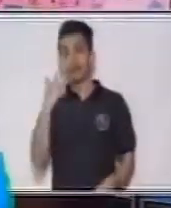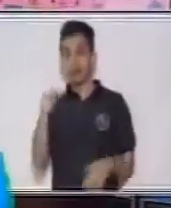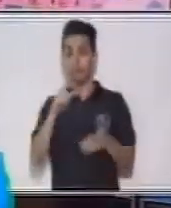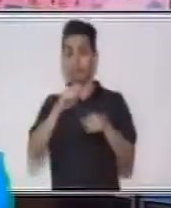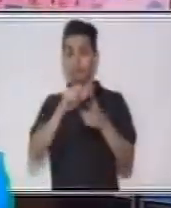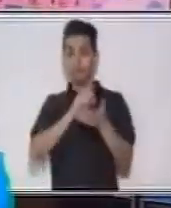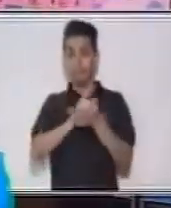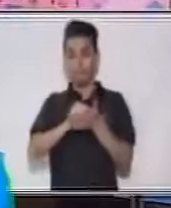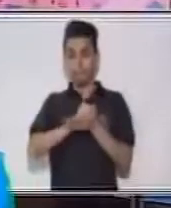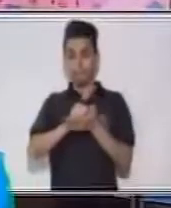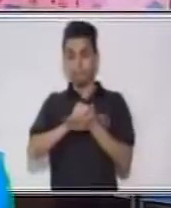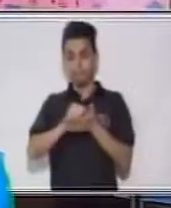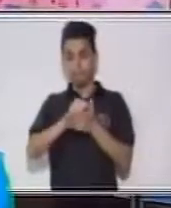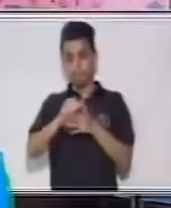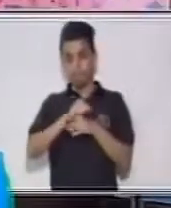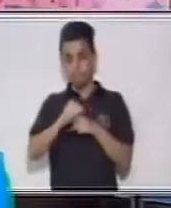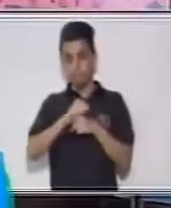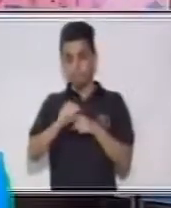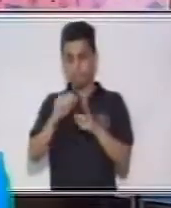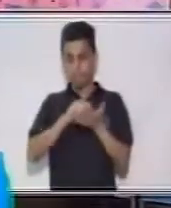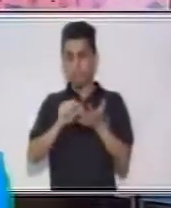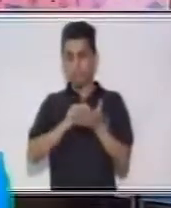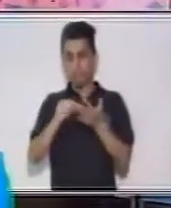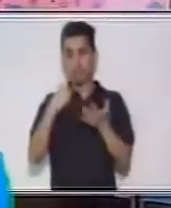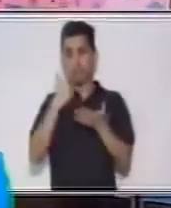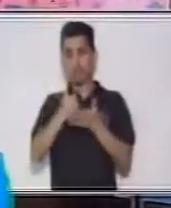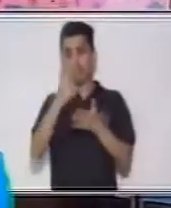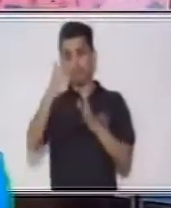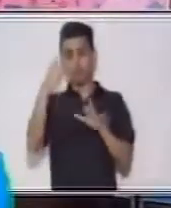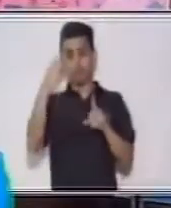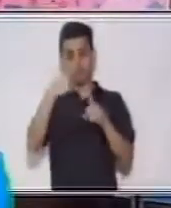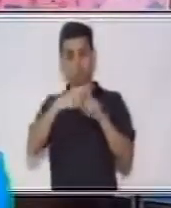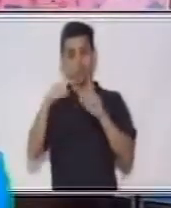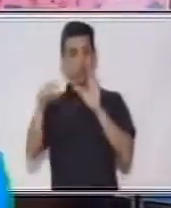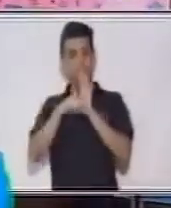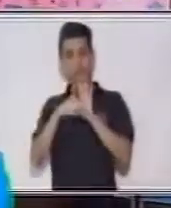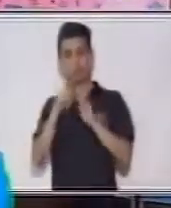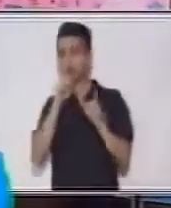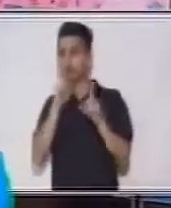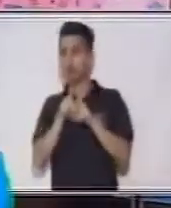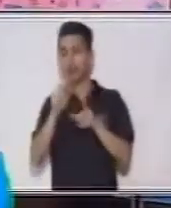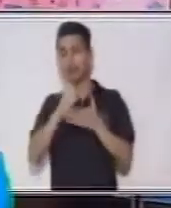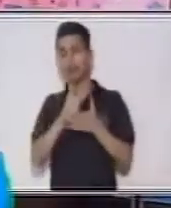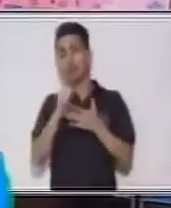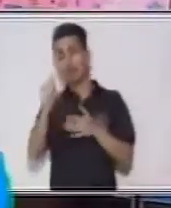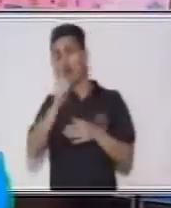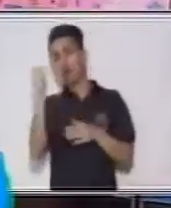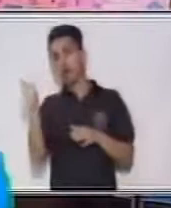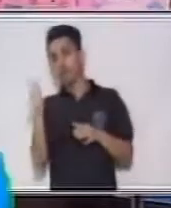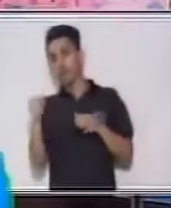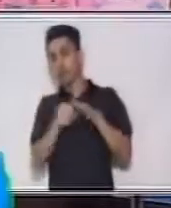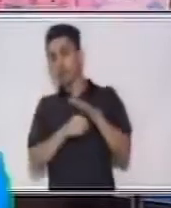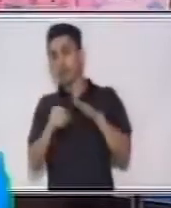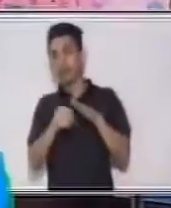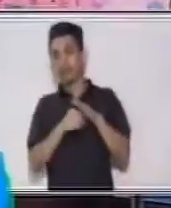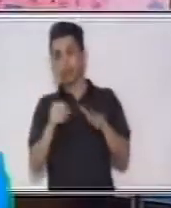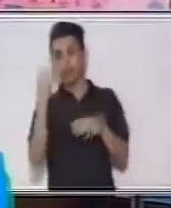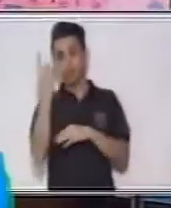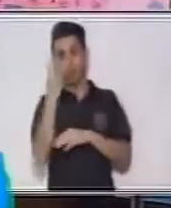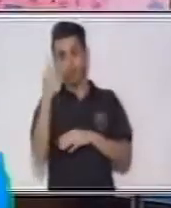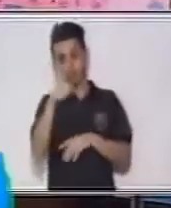va a ayudar a sumar o arrestar y también te puede ayudar para otras operaciones fundamentales en las que puedes trabajar